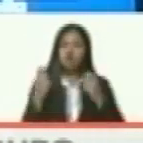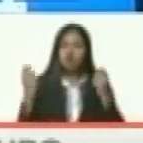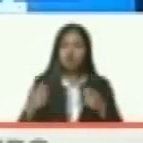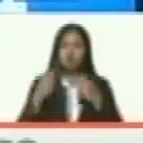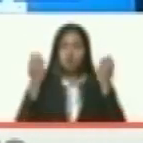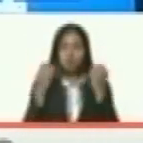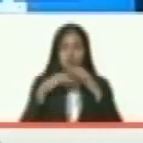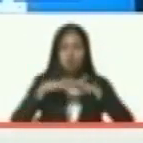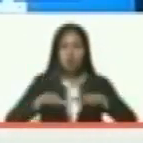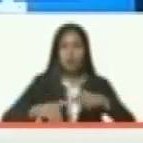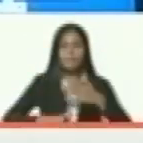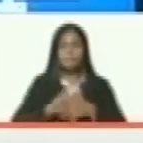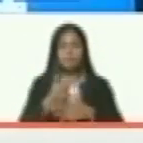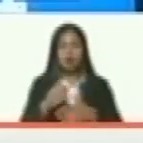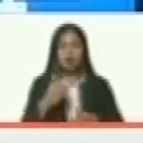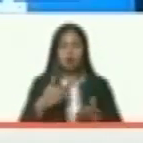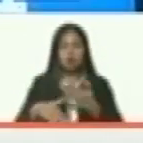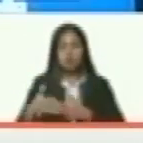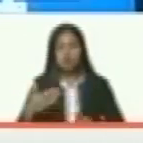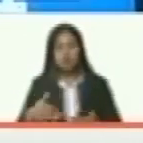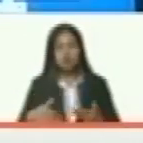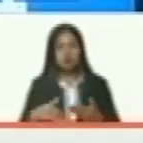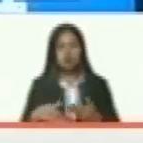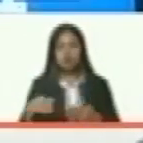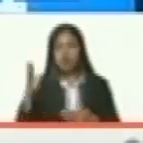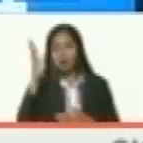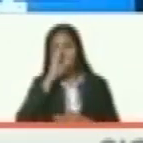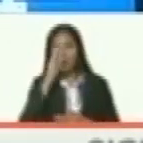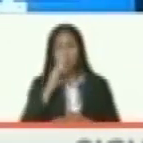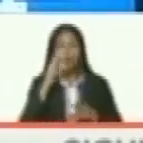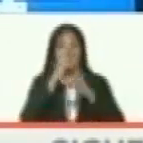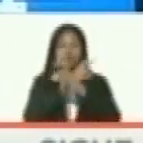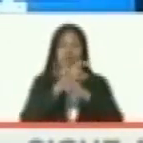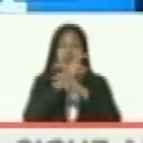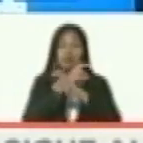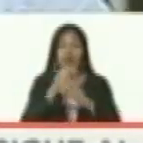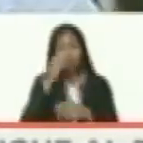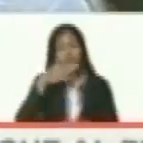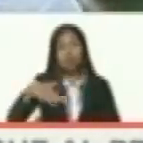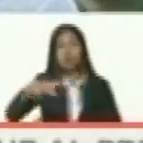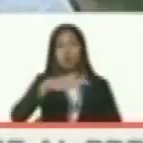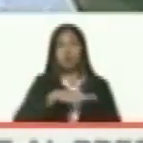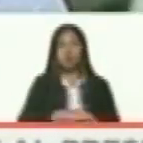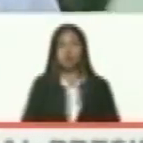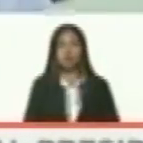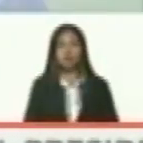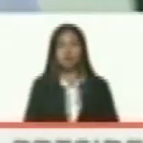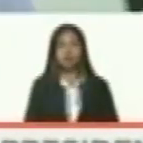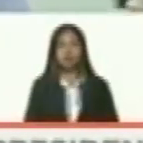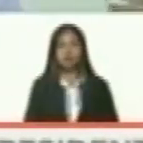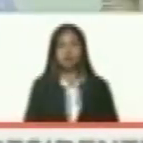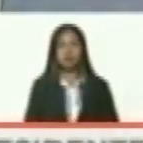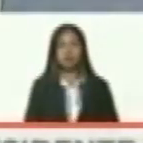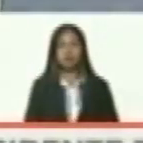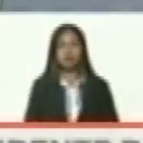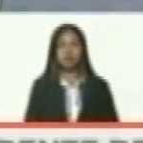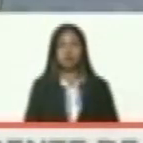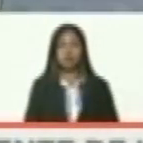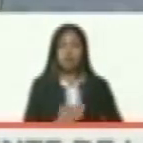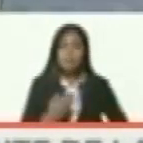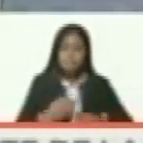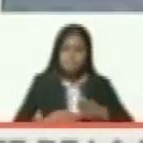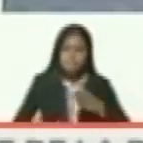y expandir los servicios del Banco Bicentenario del Pueblo, el Banco del Pueblo.